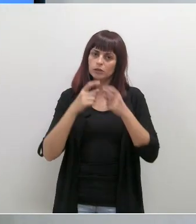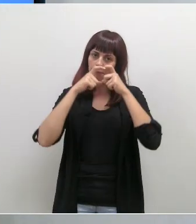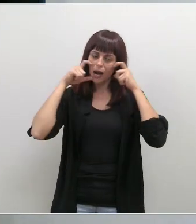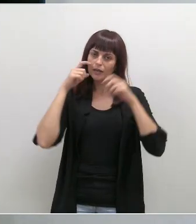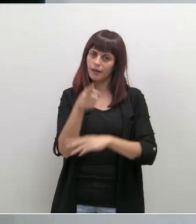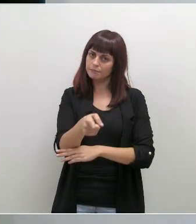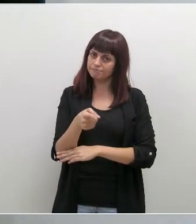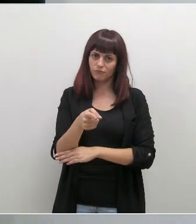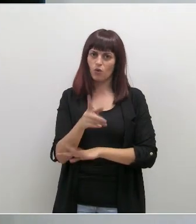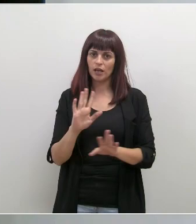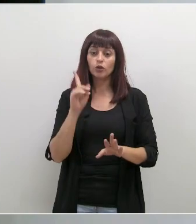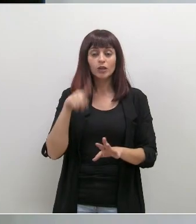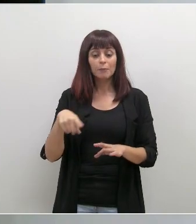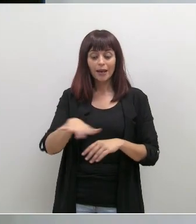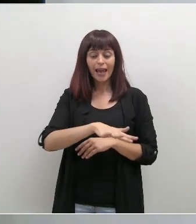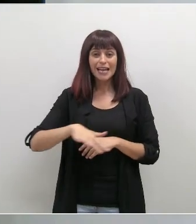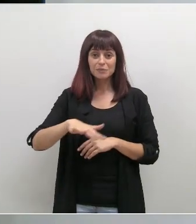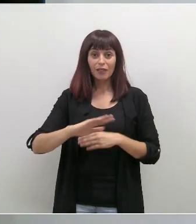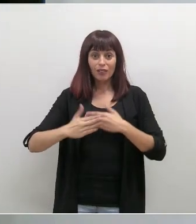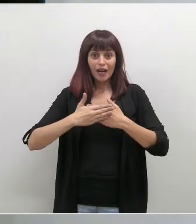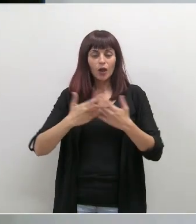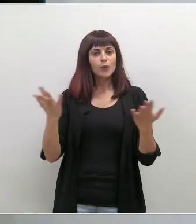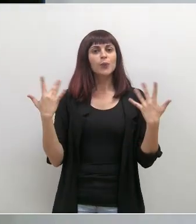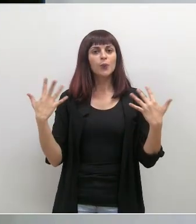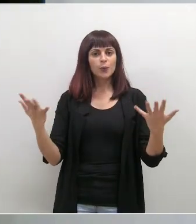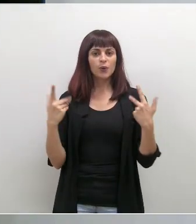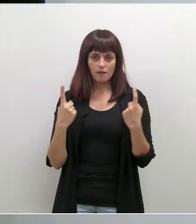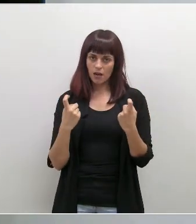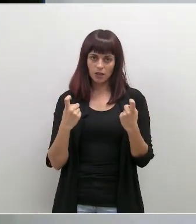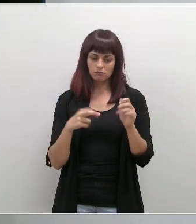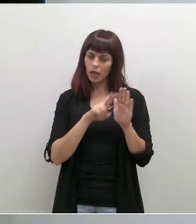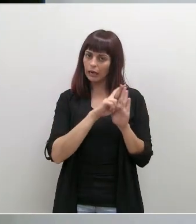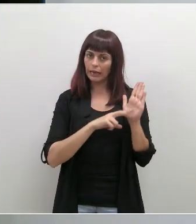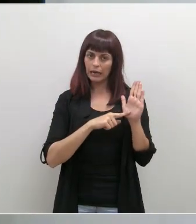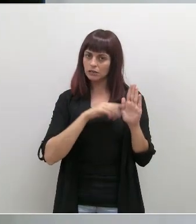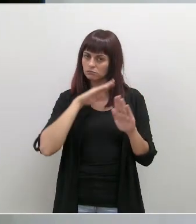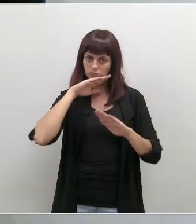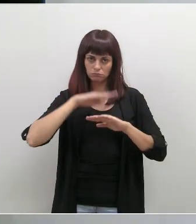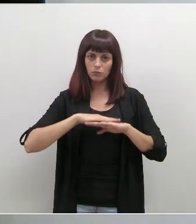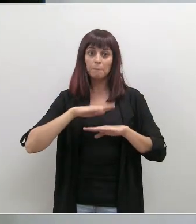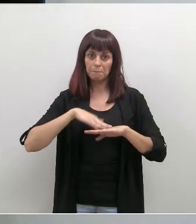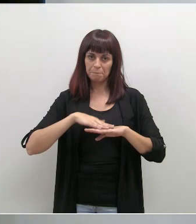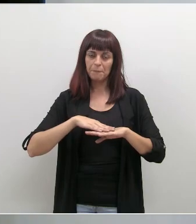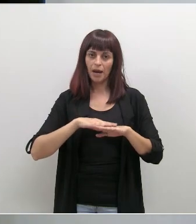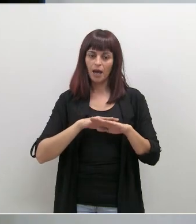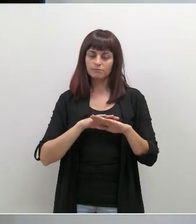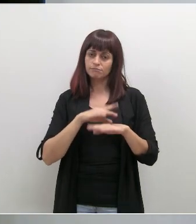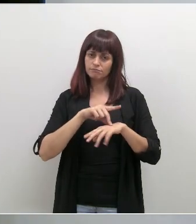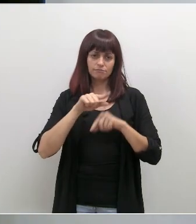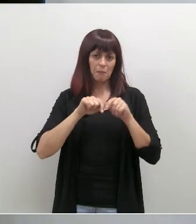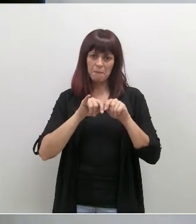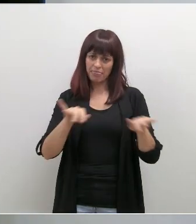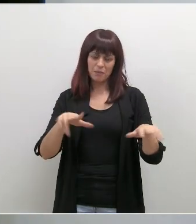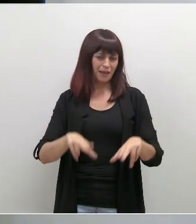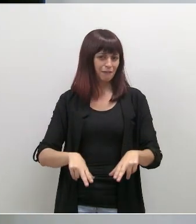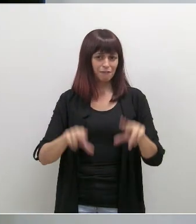obligatorio en todo caso, y la ventilación de espacios son reglas de oro que todos debemos de seguir. Solo así colaboraremos en la salida de esta pandemia que tantas